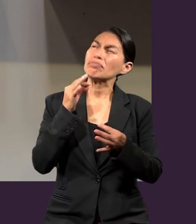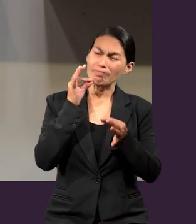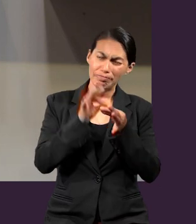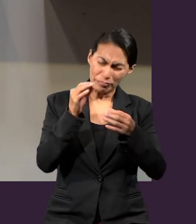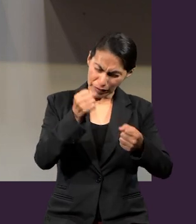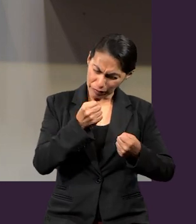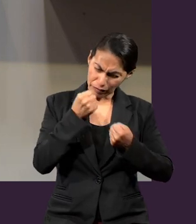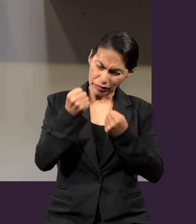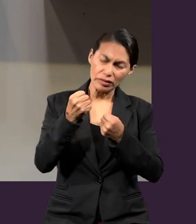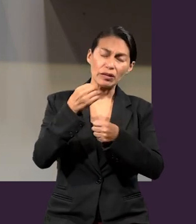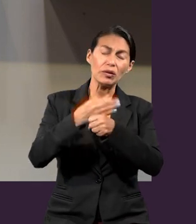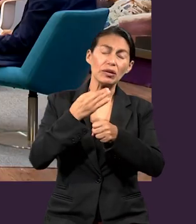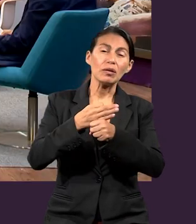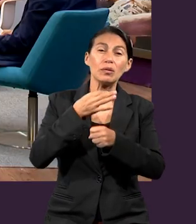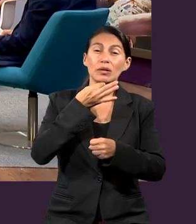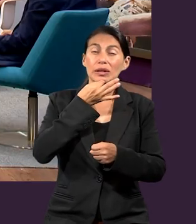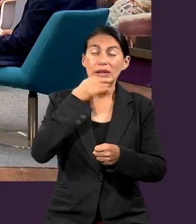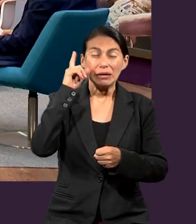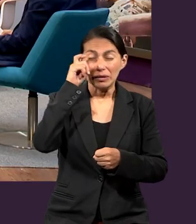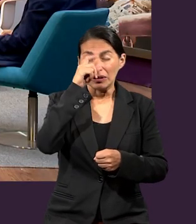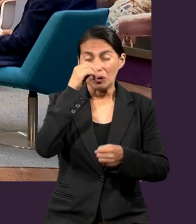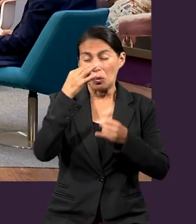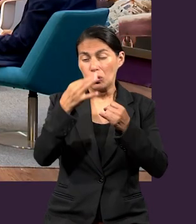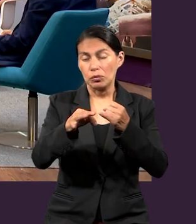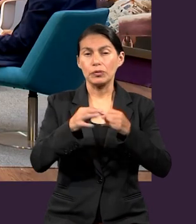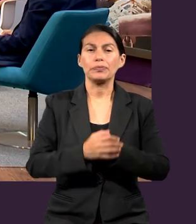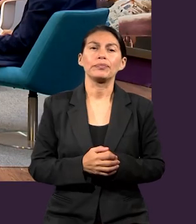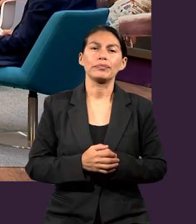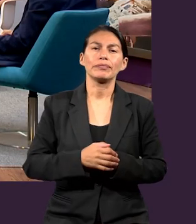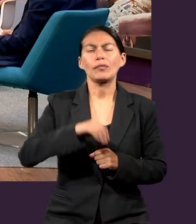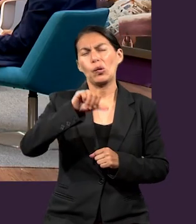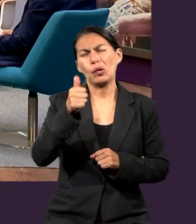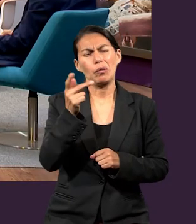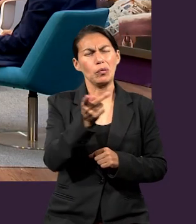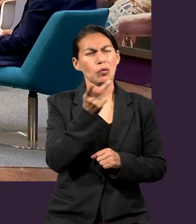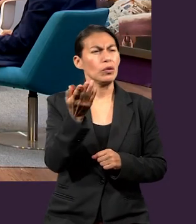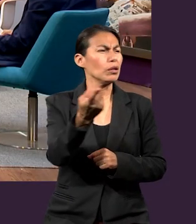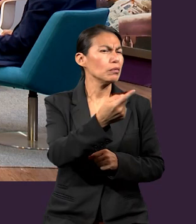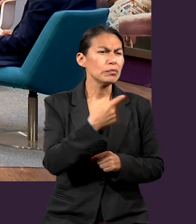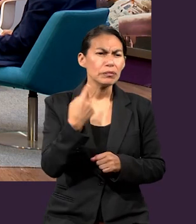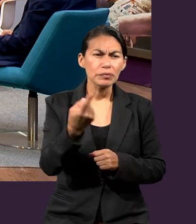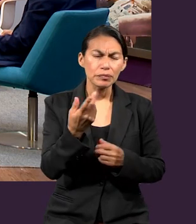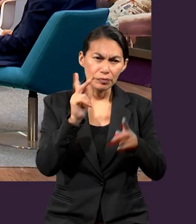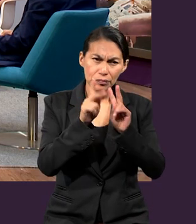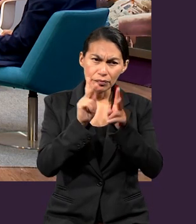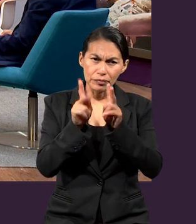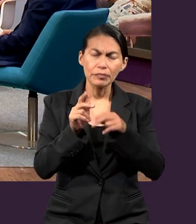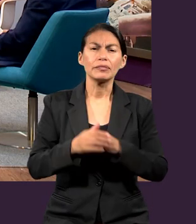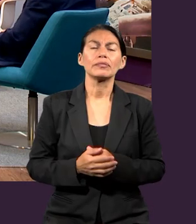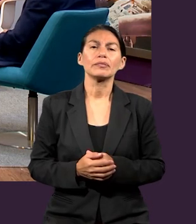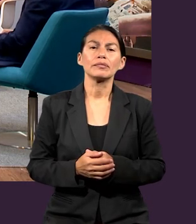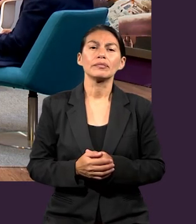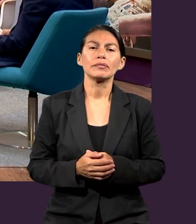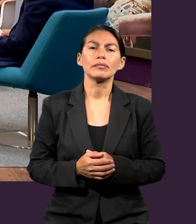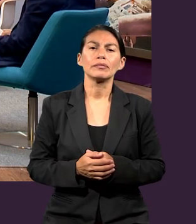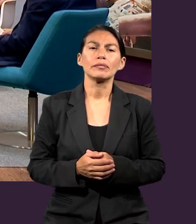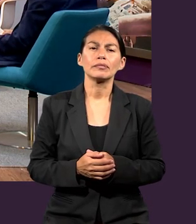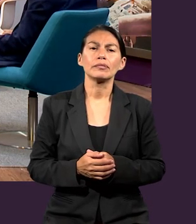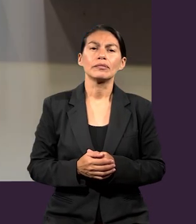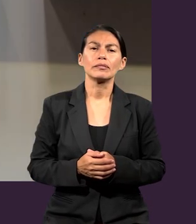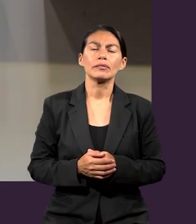esa convicción en estos tiempos finales. Pero hoy hay otra pregunta que quisiéramos comentar aquí entre nosotros.